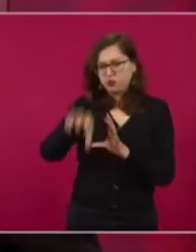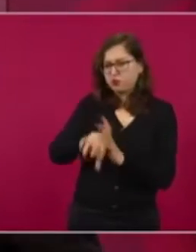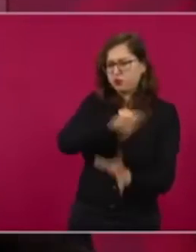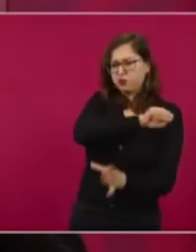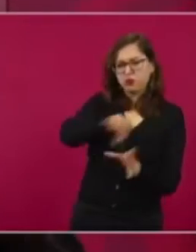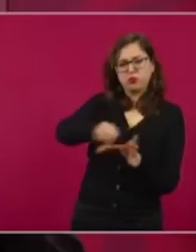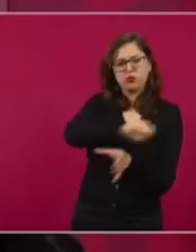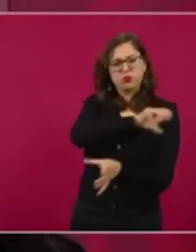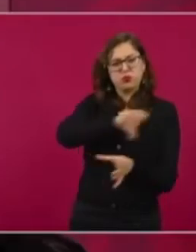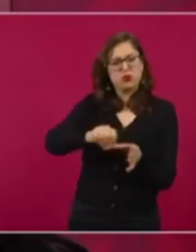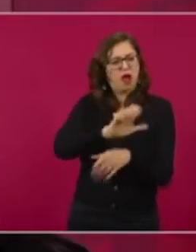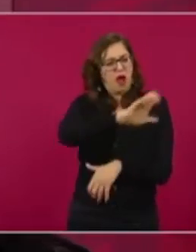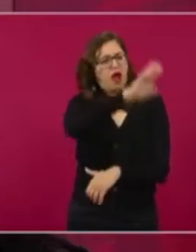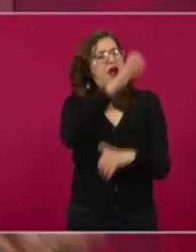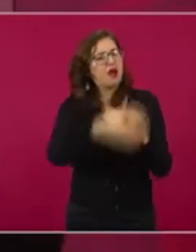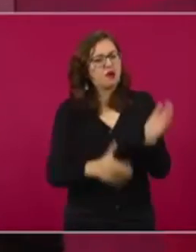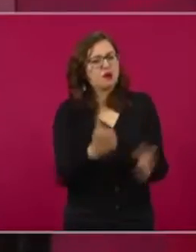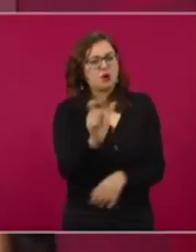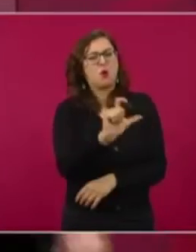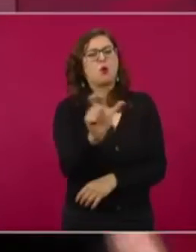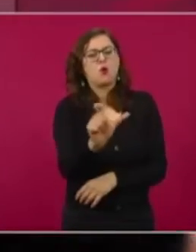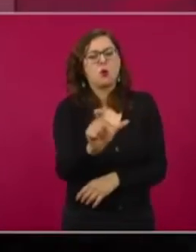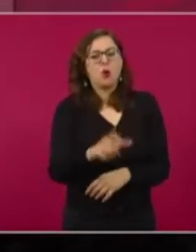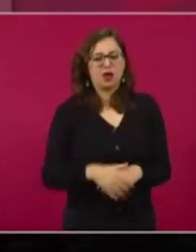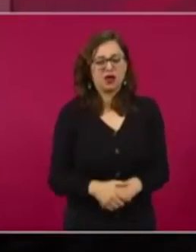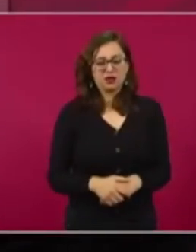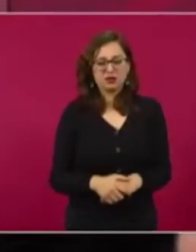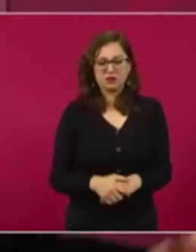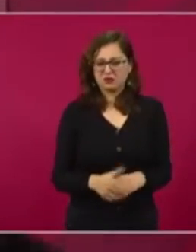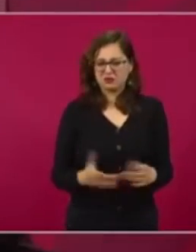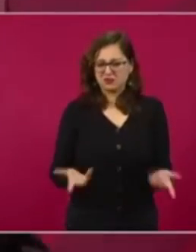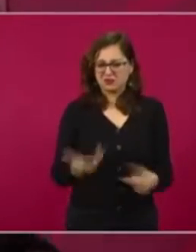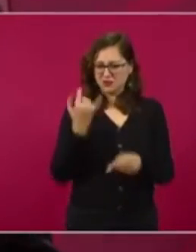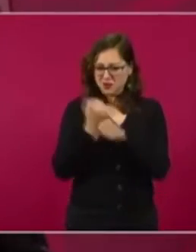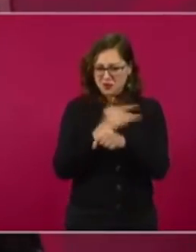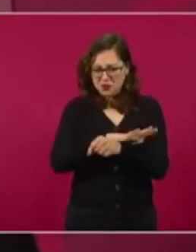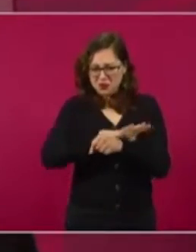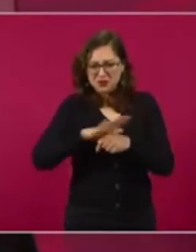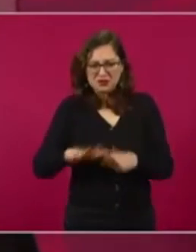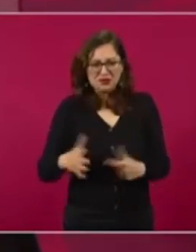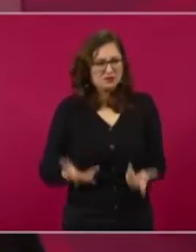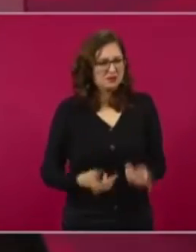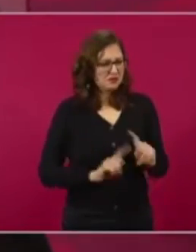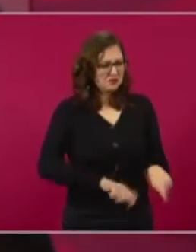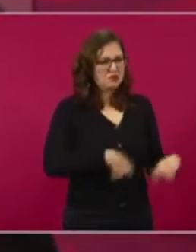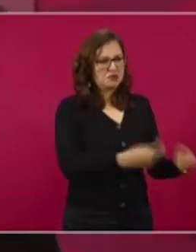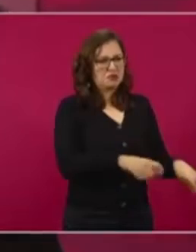Nunca. Entonces, ¿para qué entregaron todas estas concesiones?